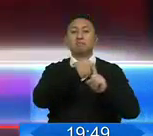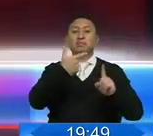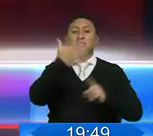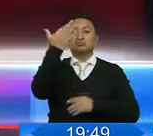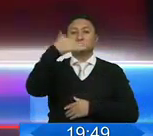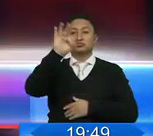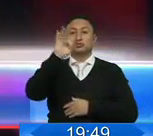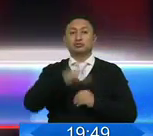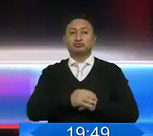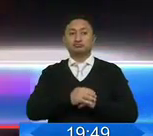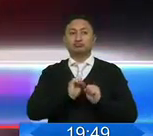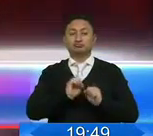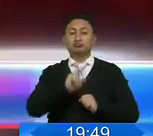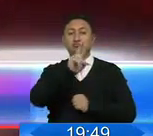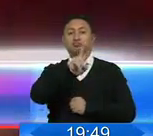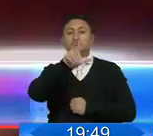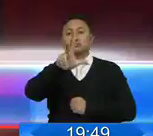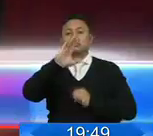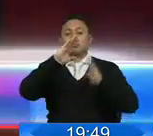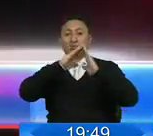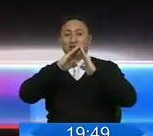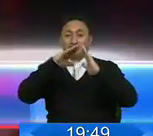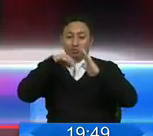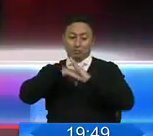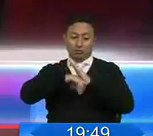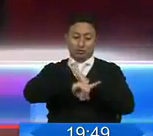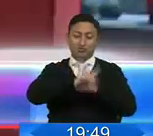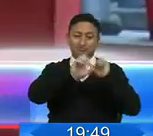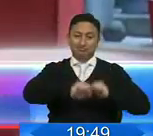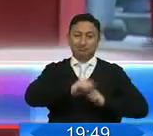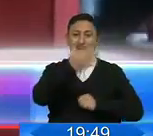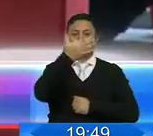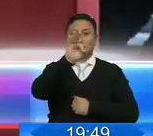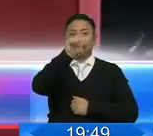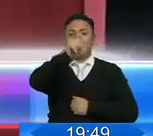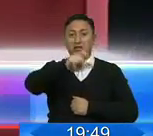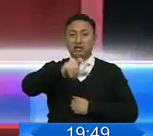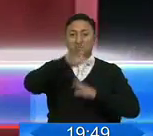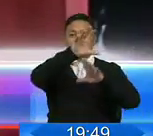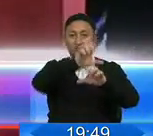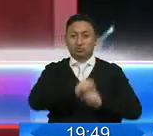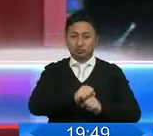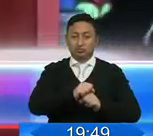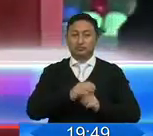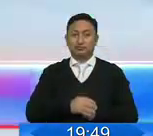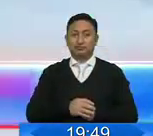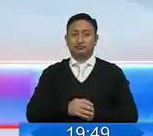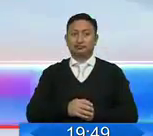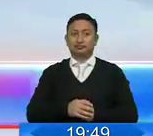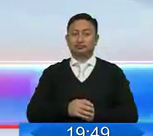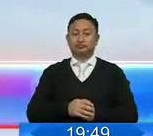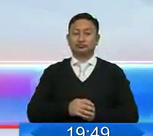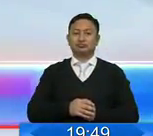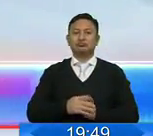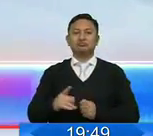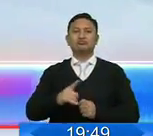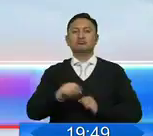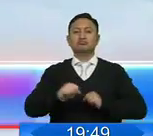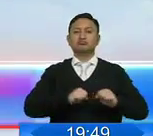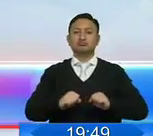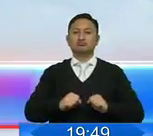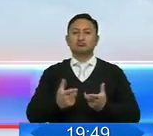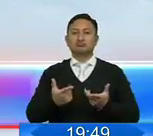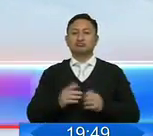19. Visitó 23 inmuebles y permitió la captura de 19 personas implicadas. Acción que se llevó a